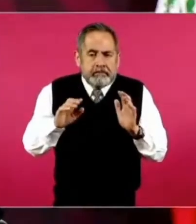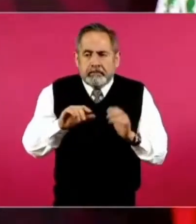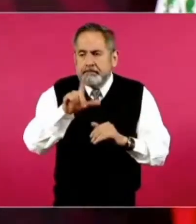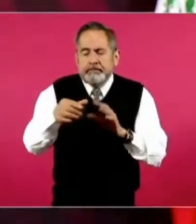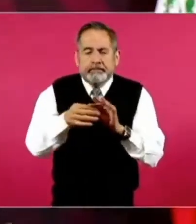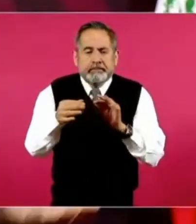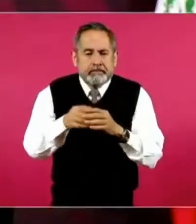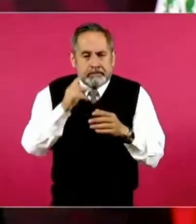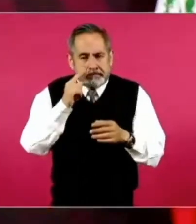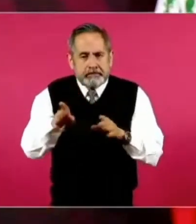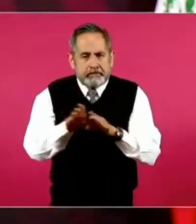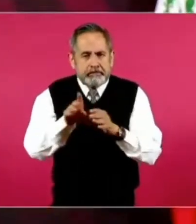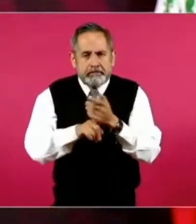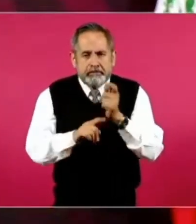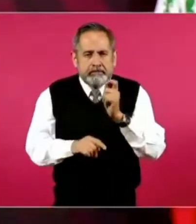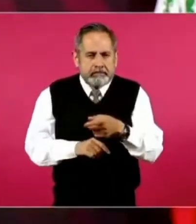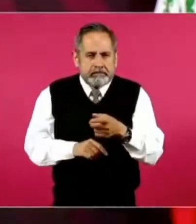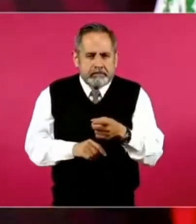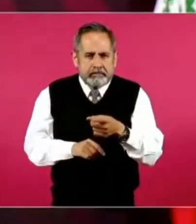ver